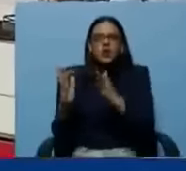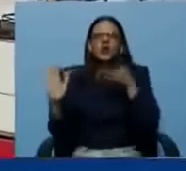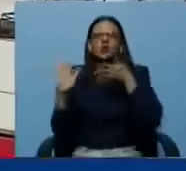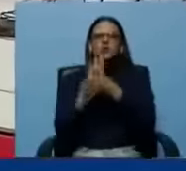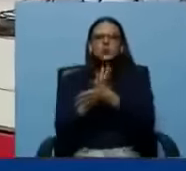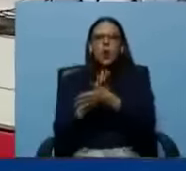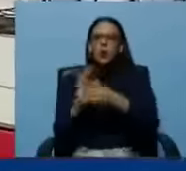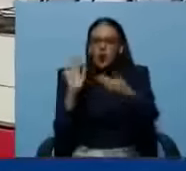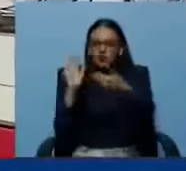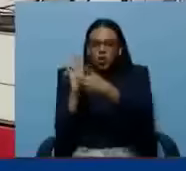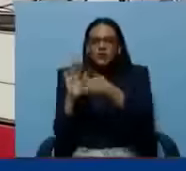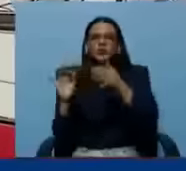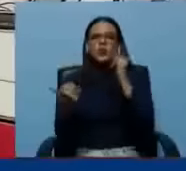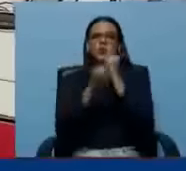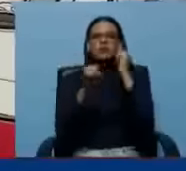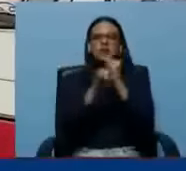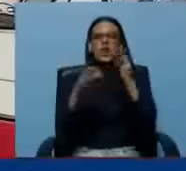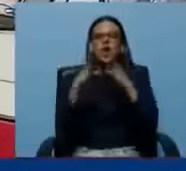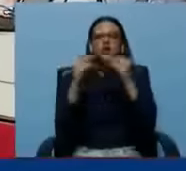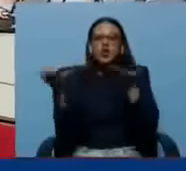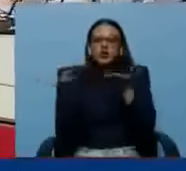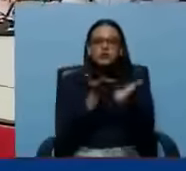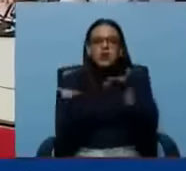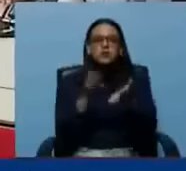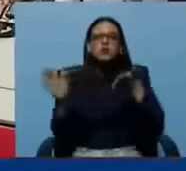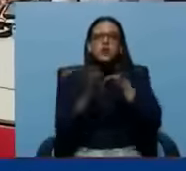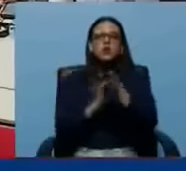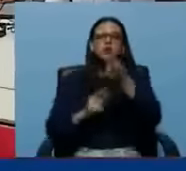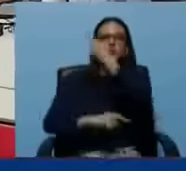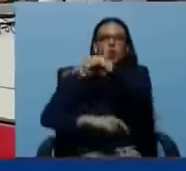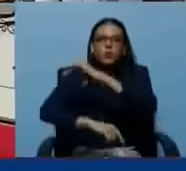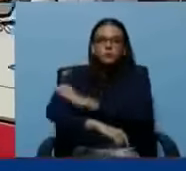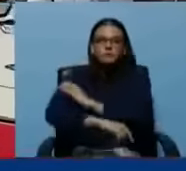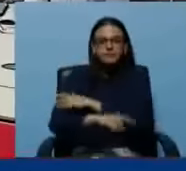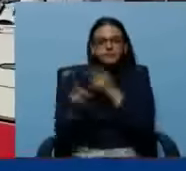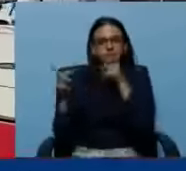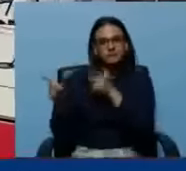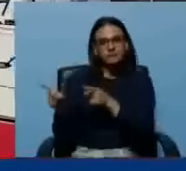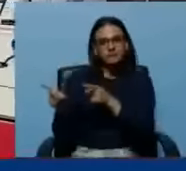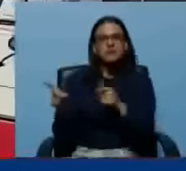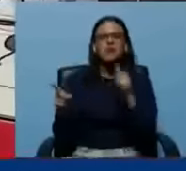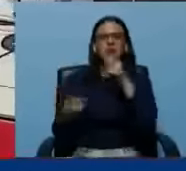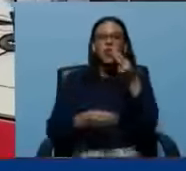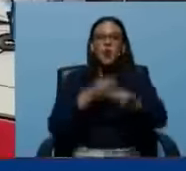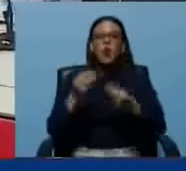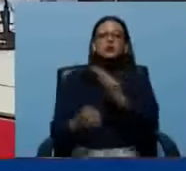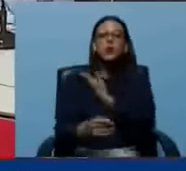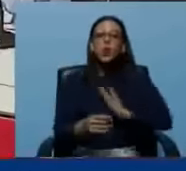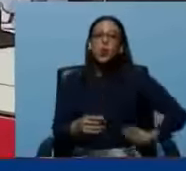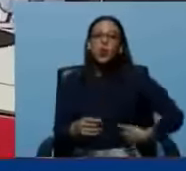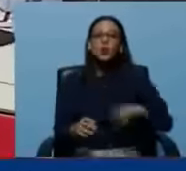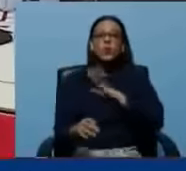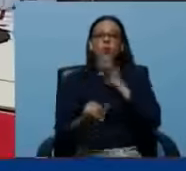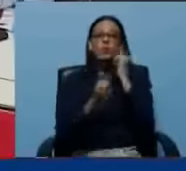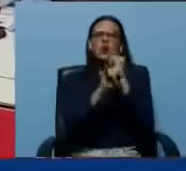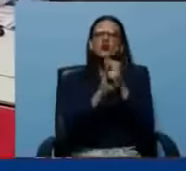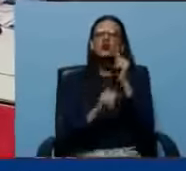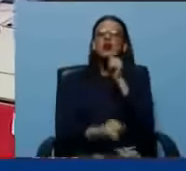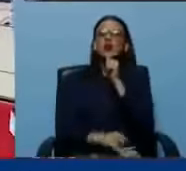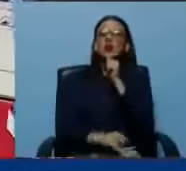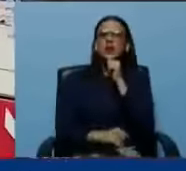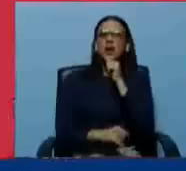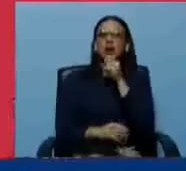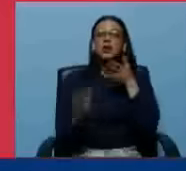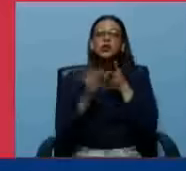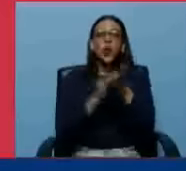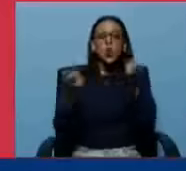Algoritmos y Vox al servicio de la extrema derecha. ¿Y quién es el dueño de Internet? ¿Quién es el dueño de todas las